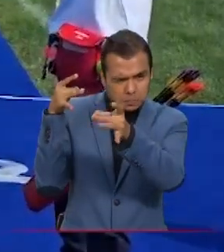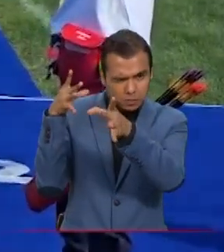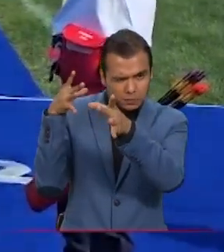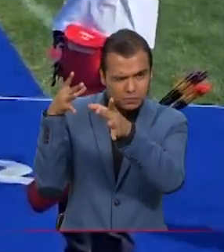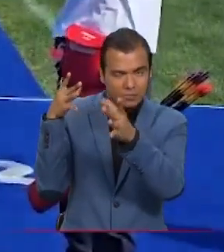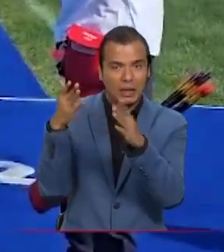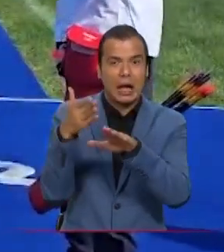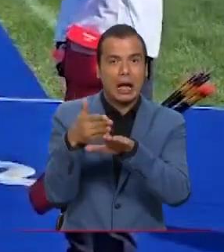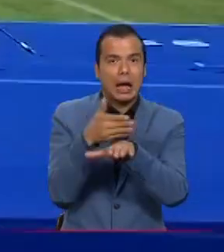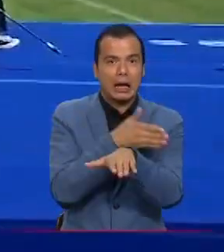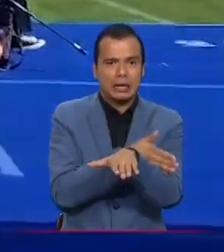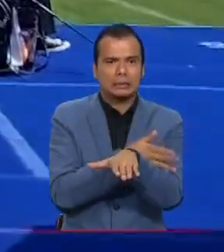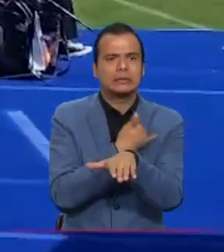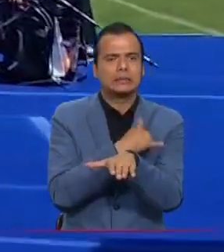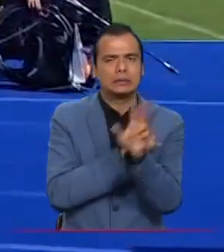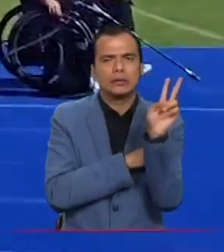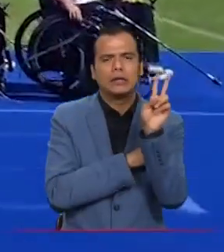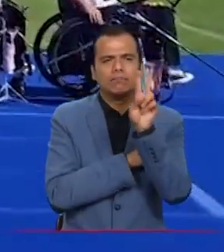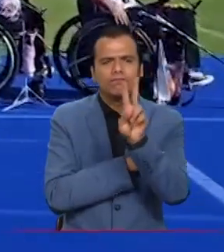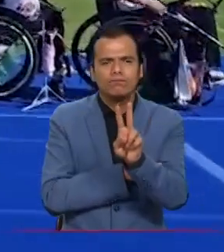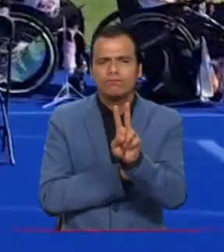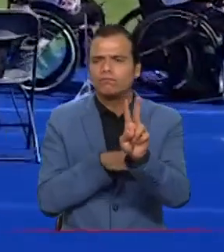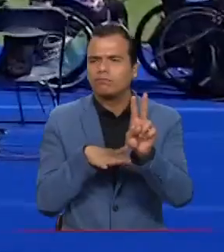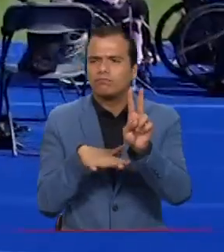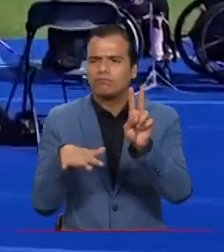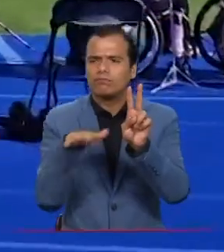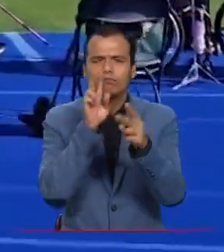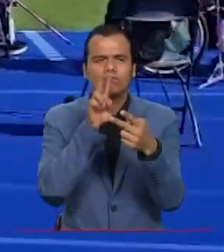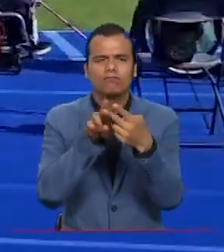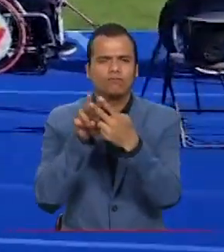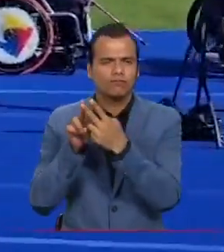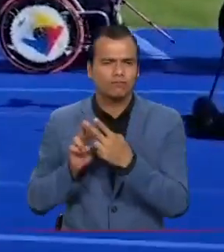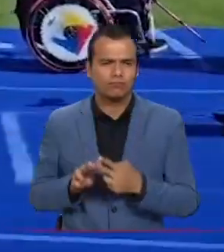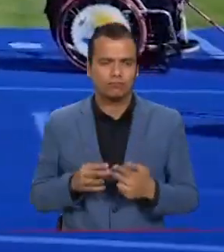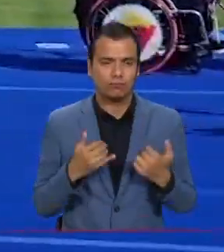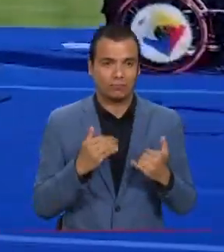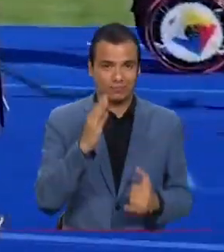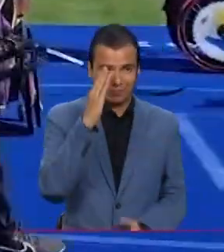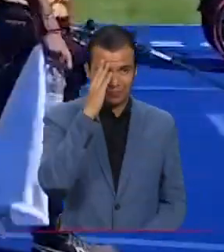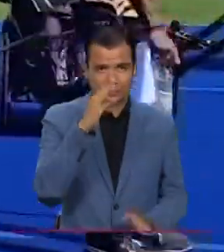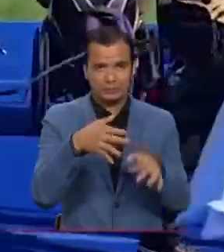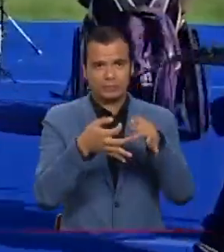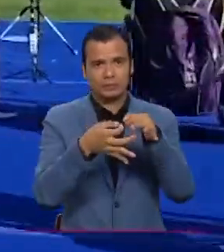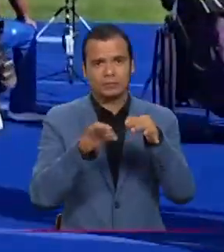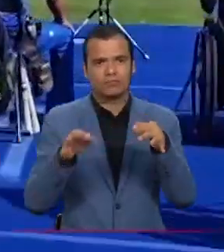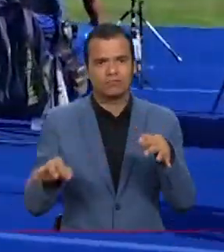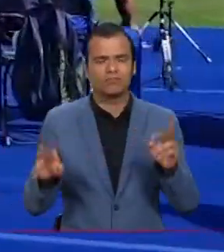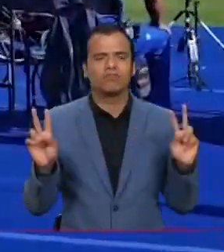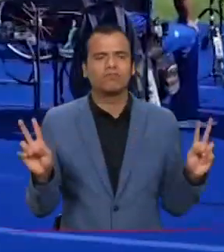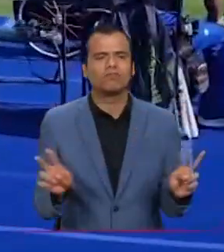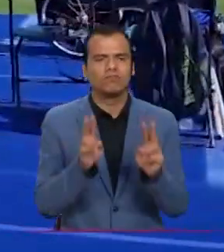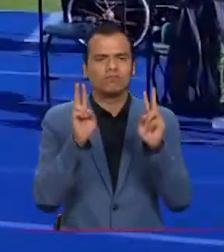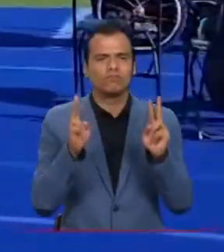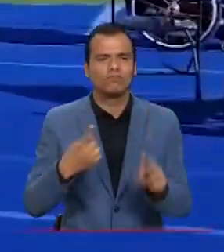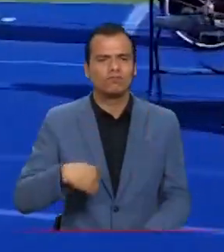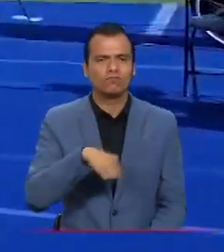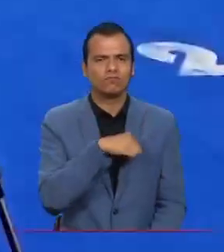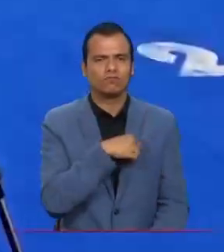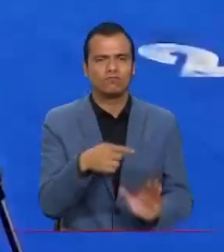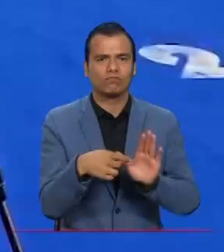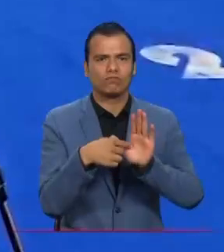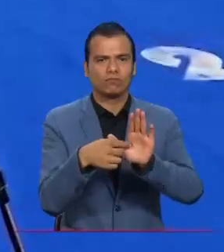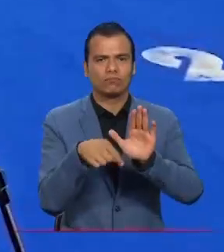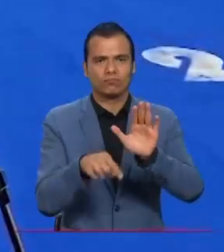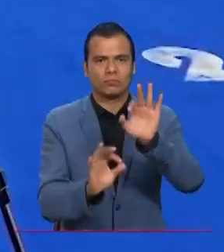llevar a cabo la ronda de clasificación les recuerdo que los juegos paralímpicos serán transmitidos desde el 28 de